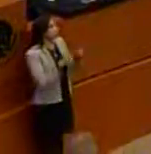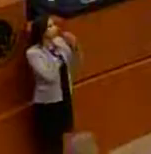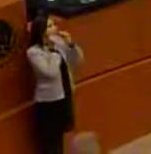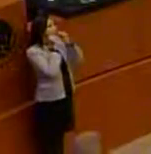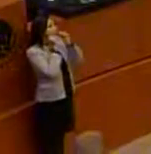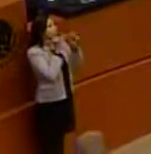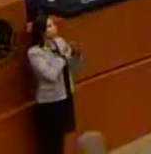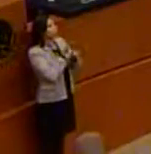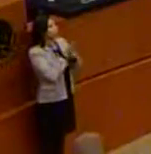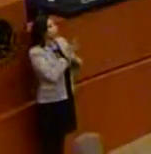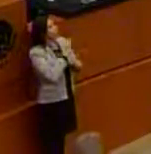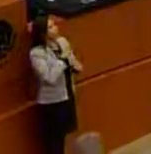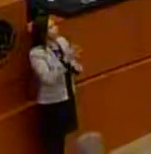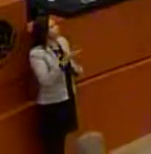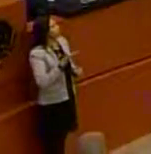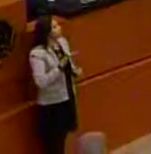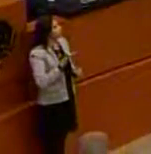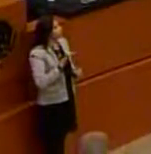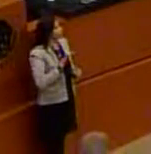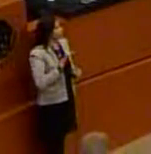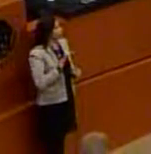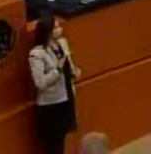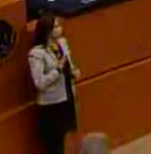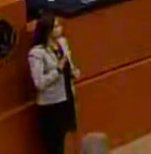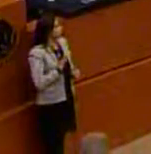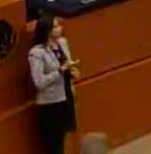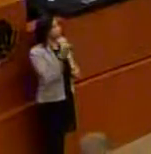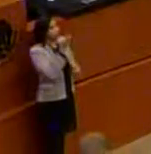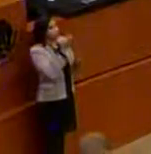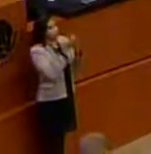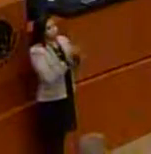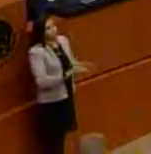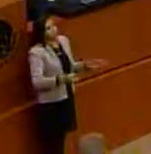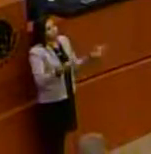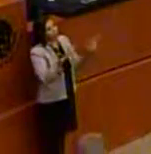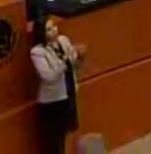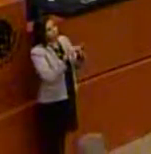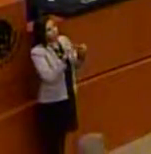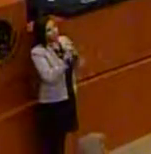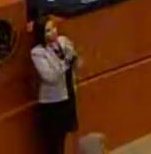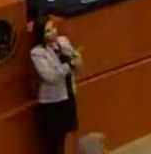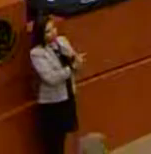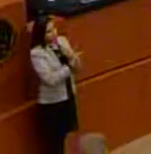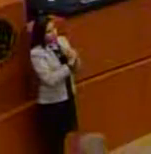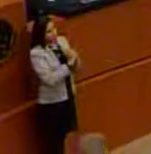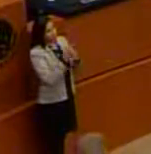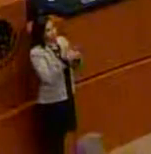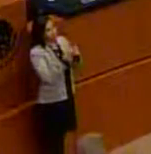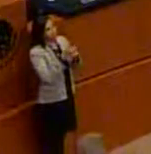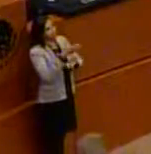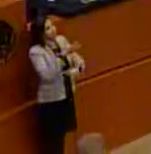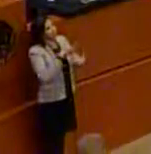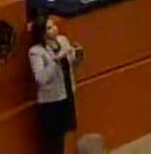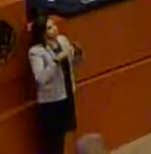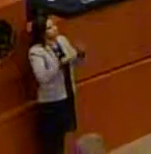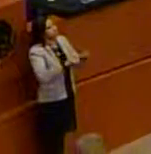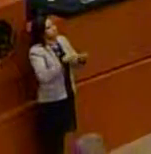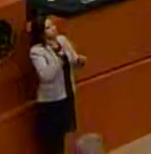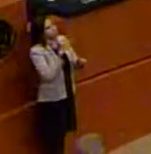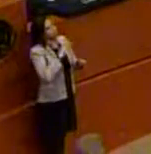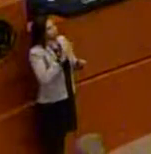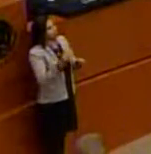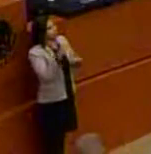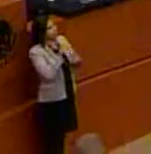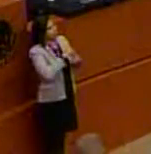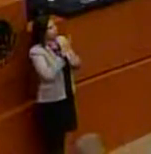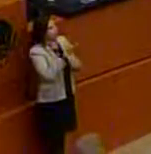sin ninguna excepción, pudiera obtenerlo. Y esto es algo importante en un país con el nivel de ingreso per cápita que tiene, pero